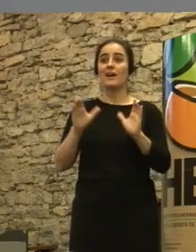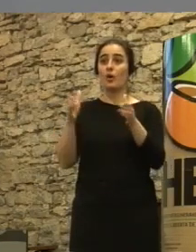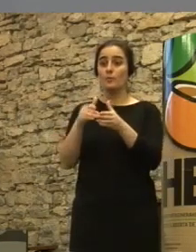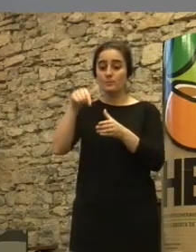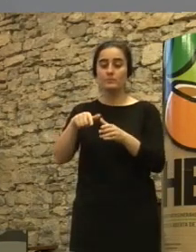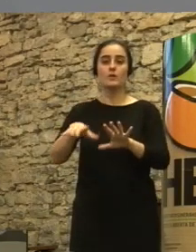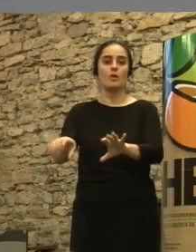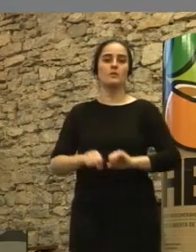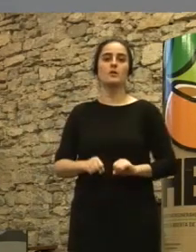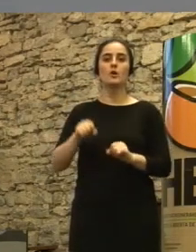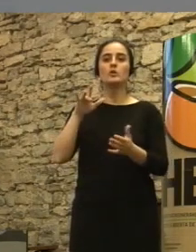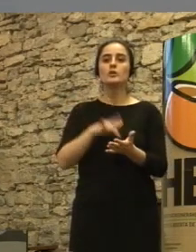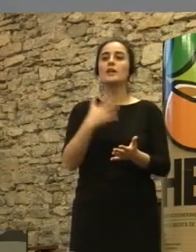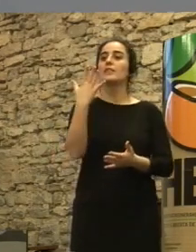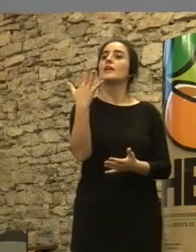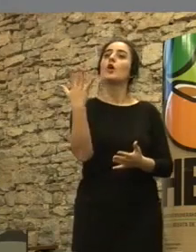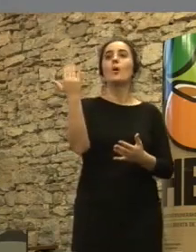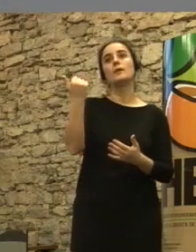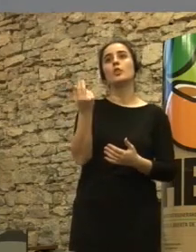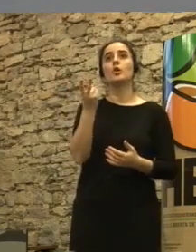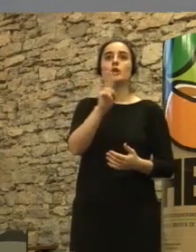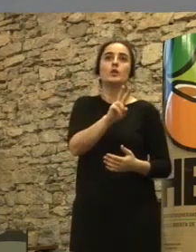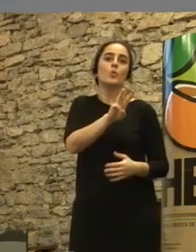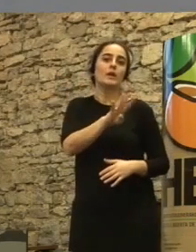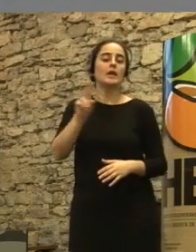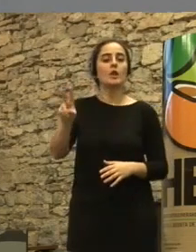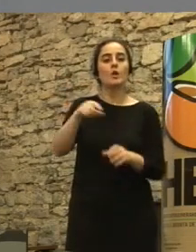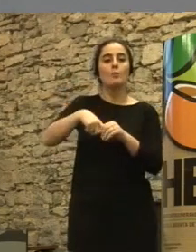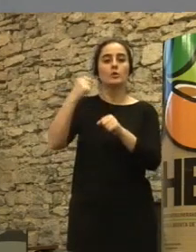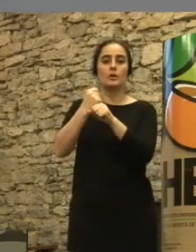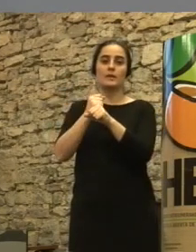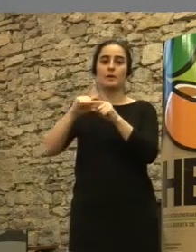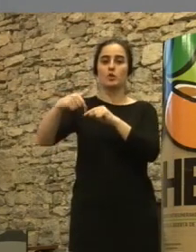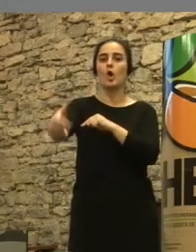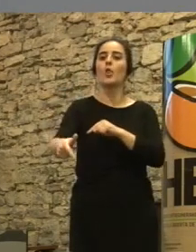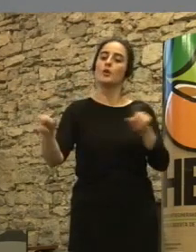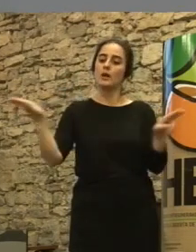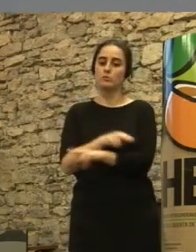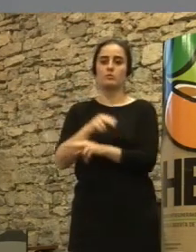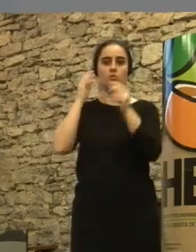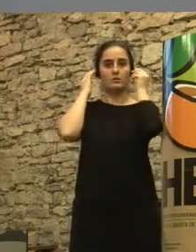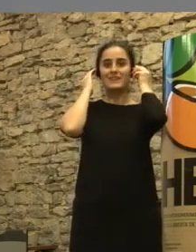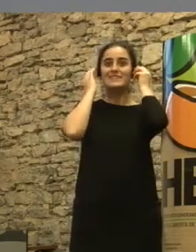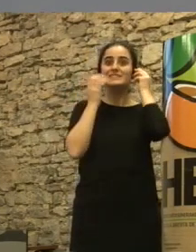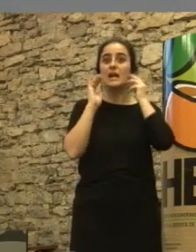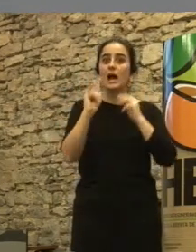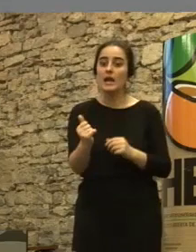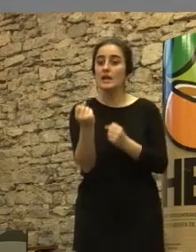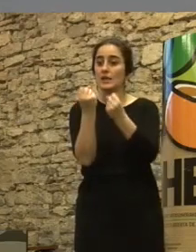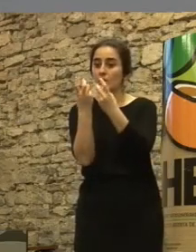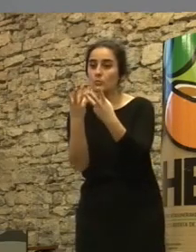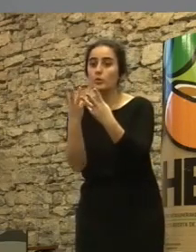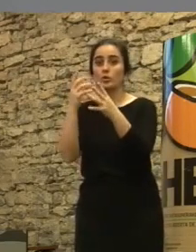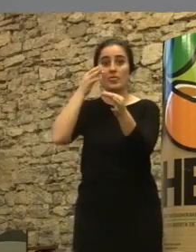se han destruido 5.242 puestos de trabajo cada día. Y ahí es donde entramos nosotros. Cuando hay algo concreto que tenemos como con datos y con hechos, entramos pum pum